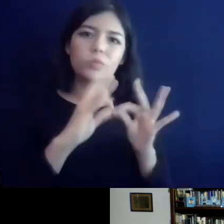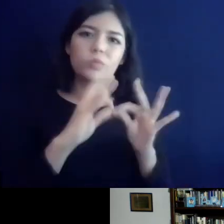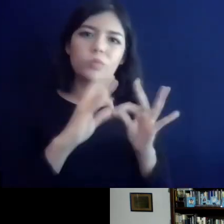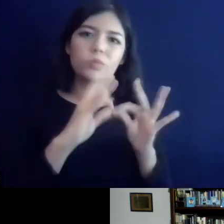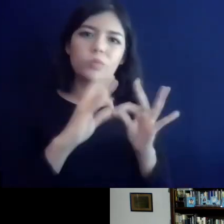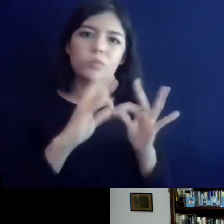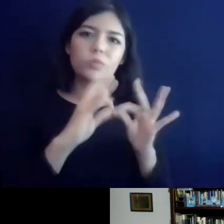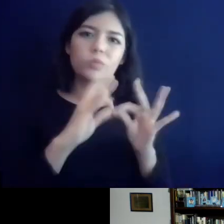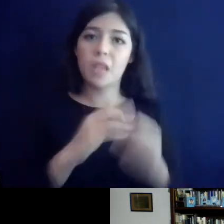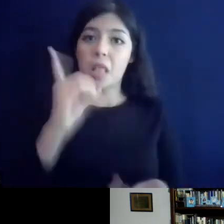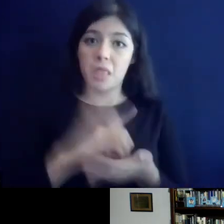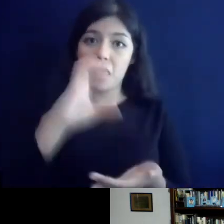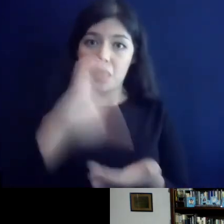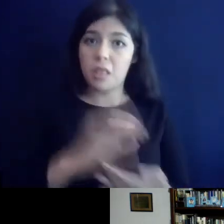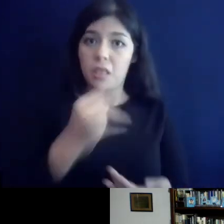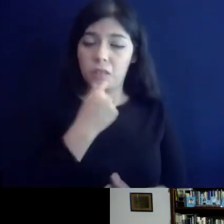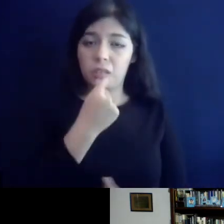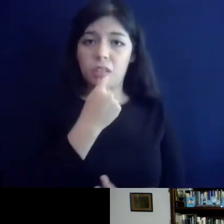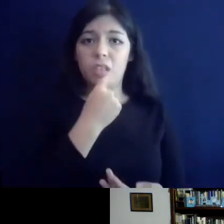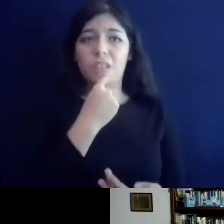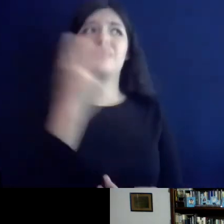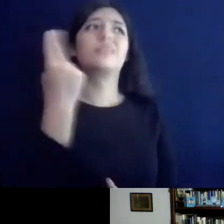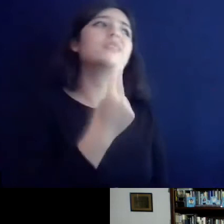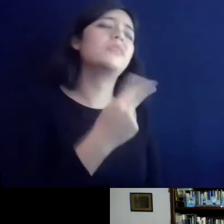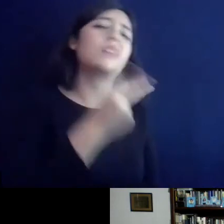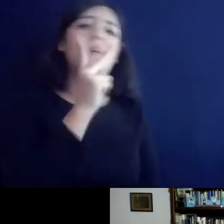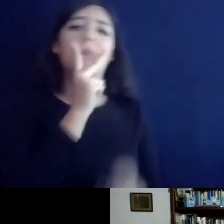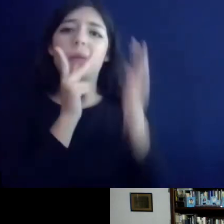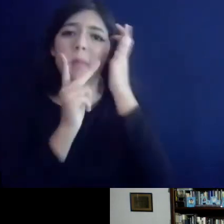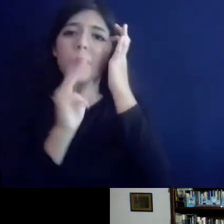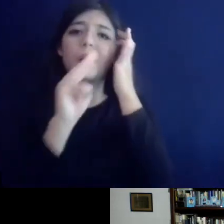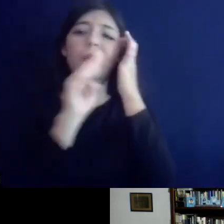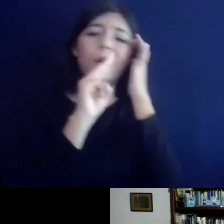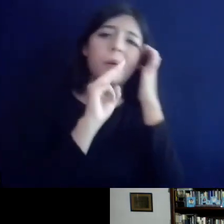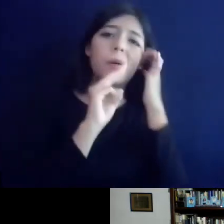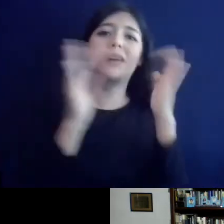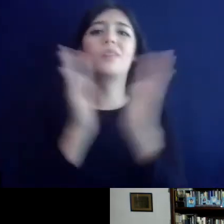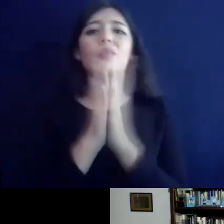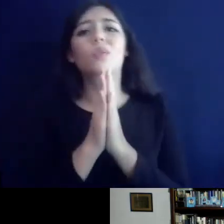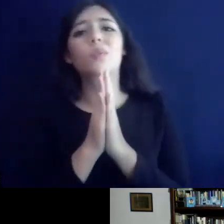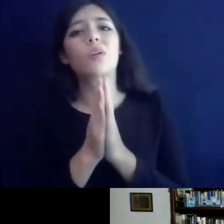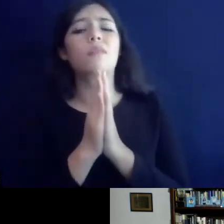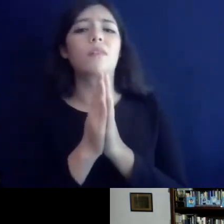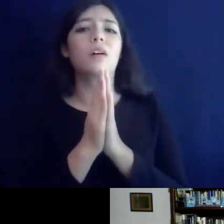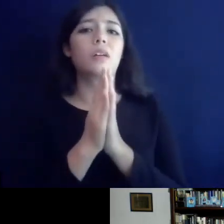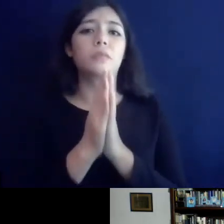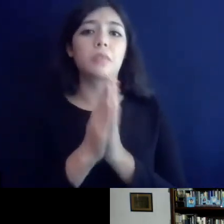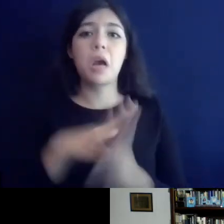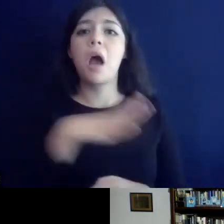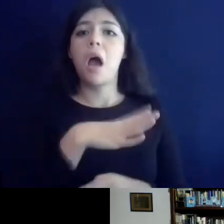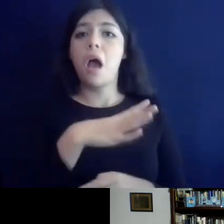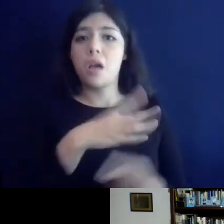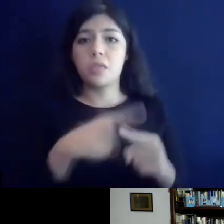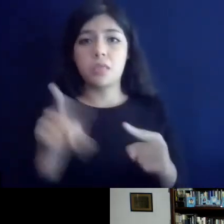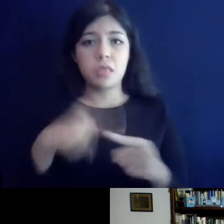de personalidad que yo tengo, ¿no? Que dices, ay, ¿sabes qué? No me importa, ah, no te apures, tú vete porque yo me